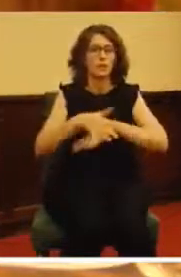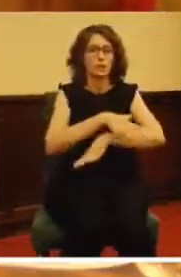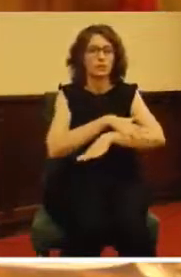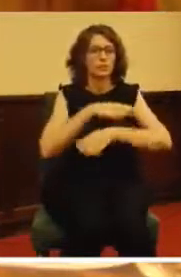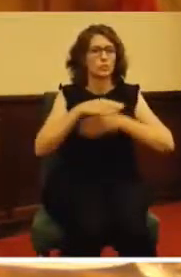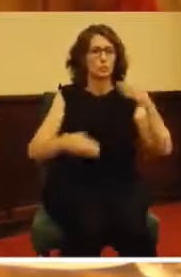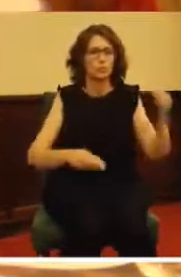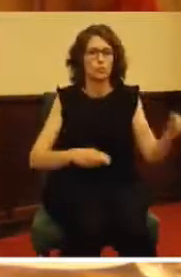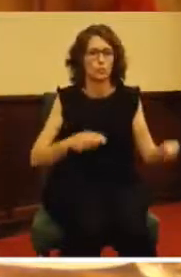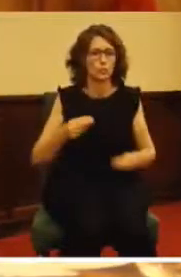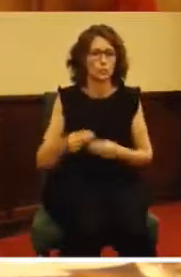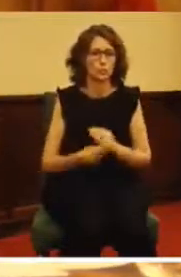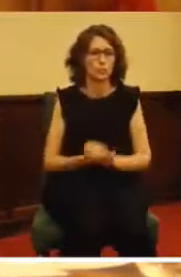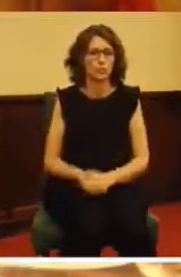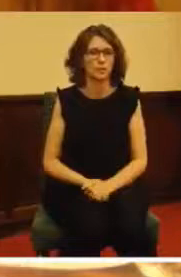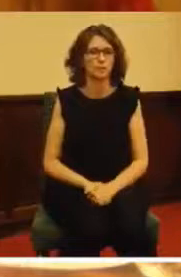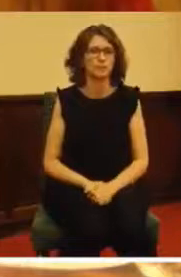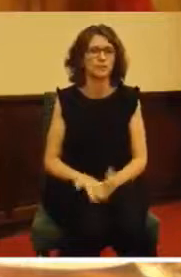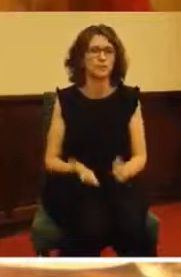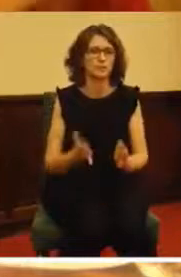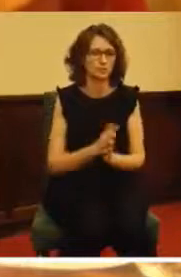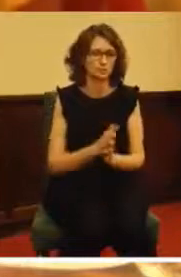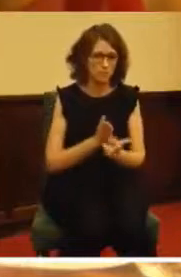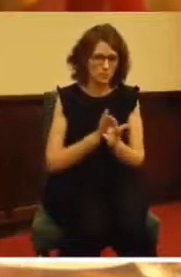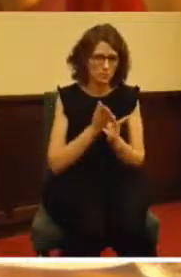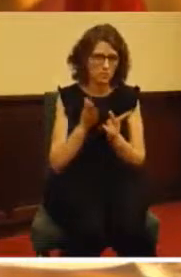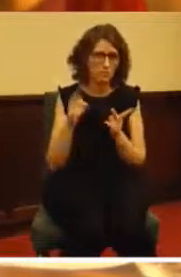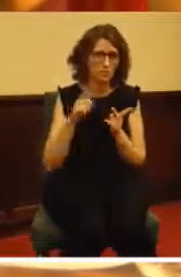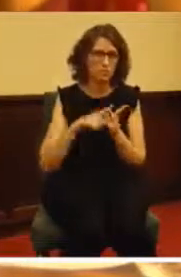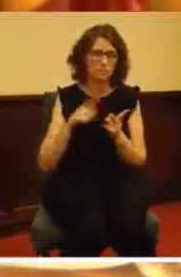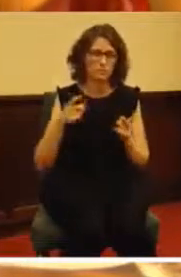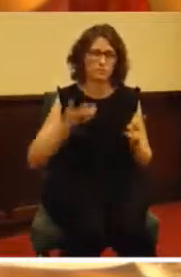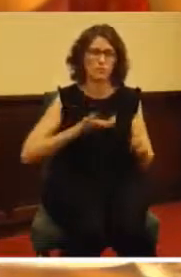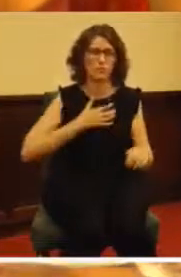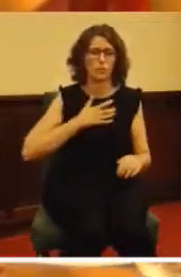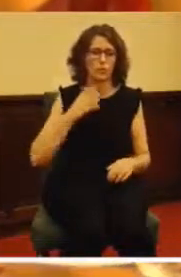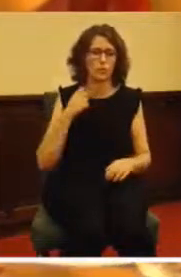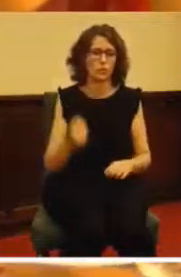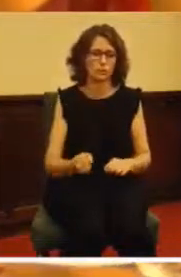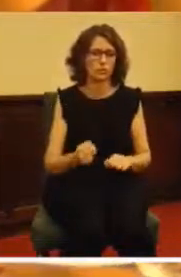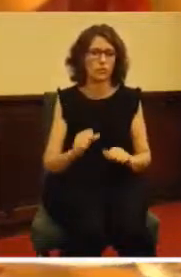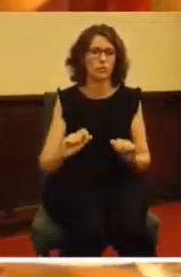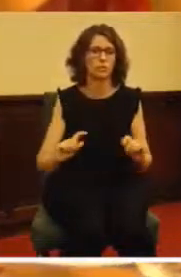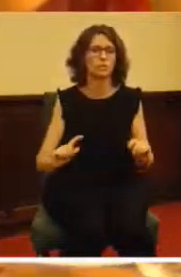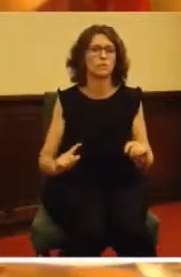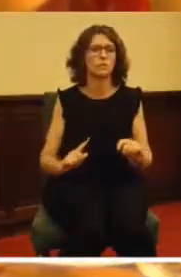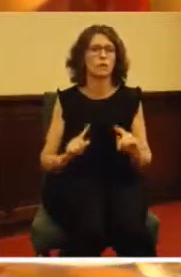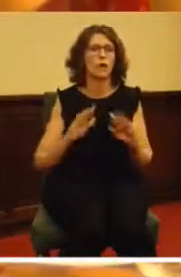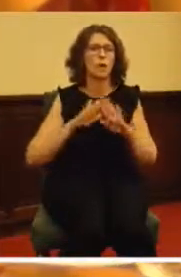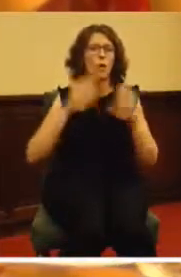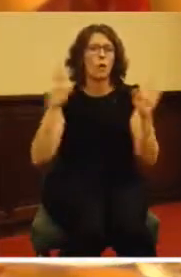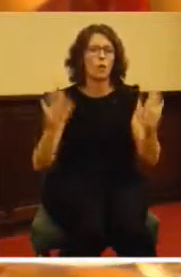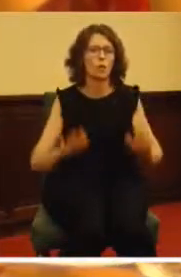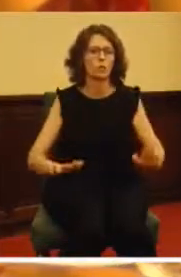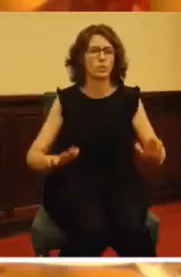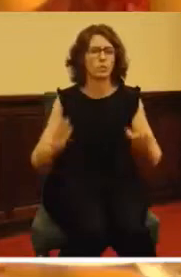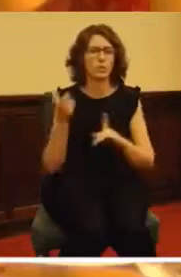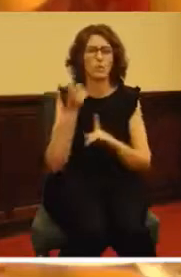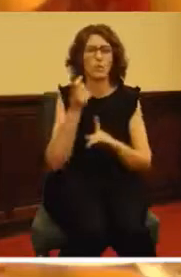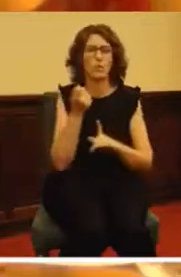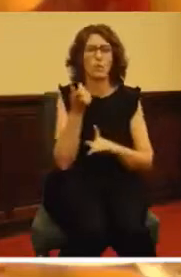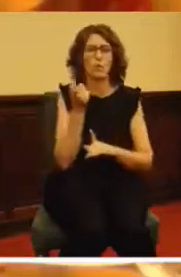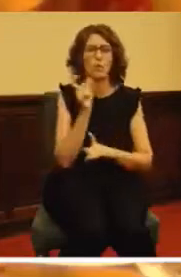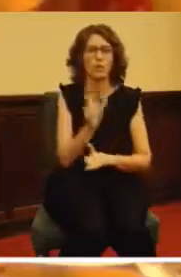hace. Vamos con nuestro caso, el caso concreto de Móstoles. ¿Cuándo se hizo en Móstoles la última ponencia